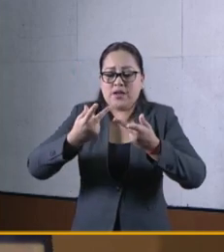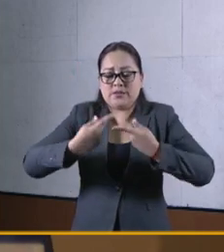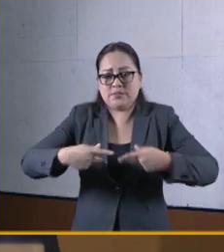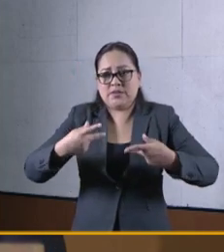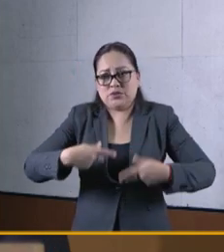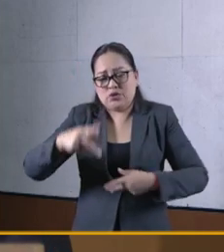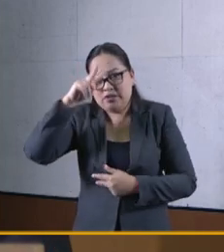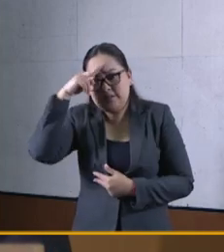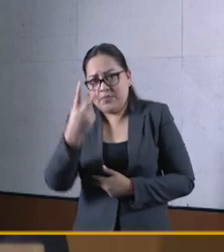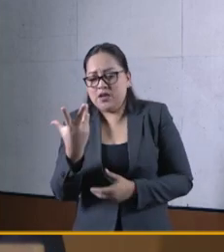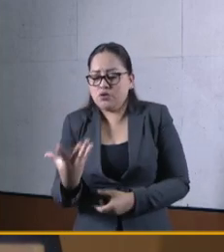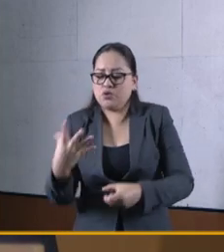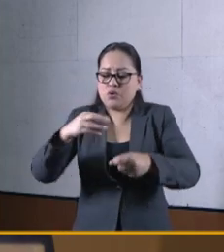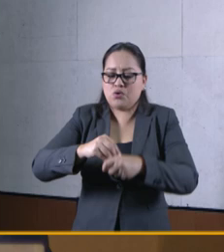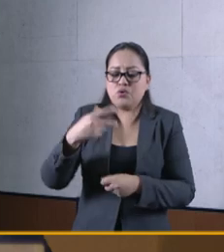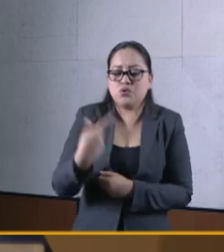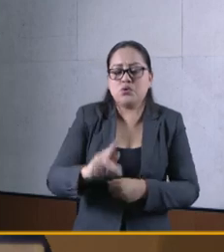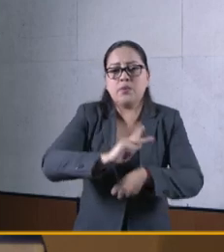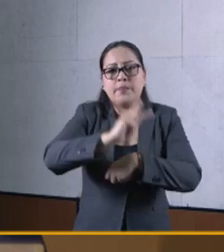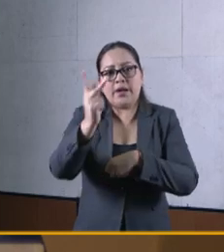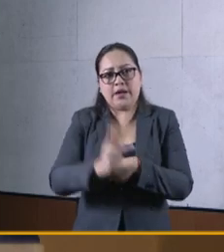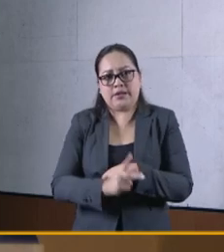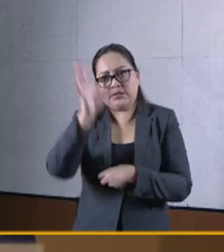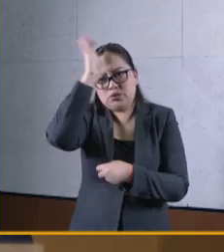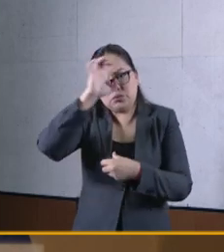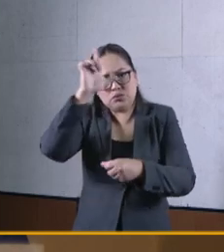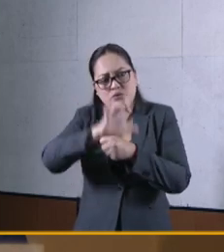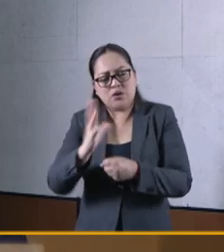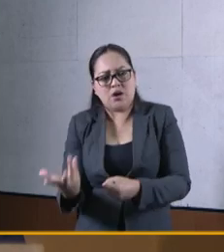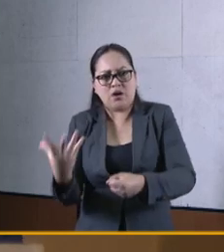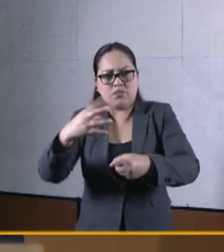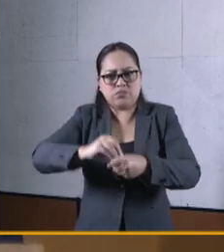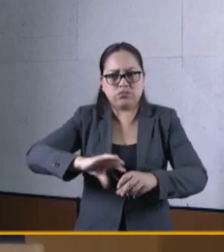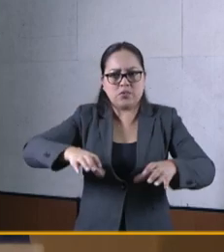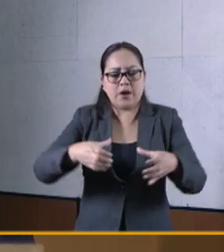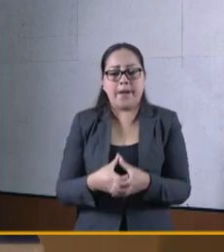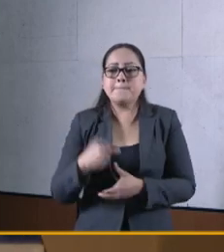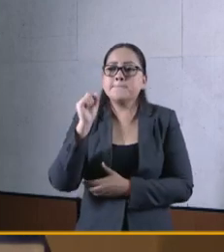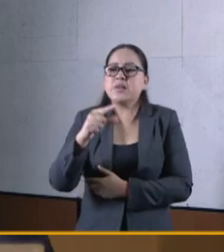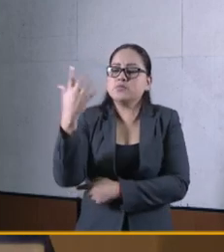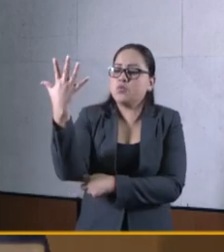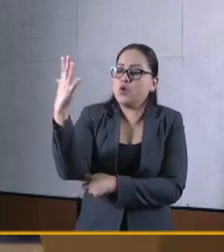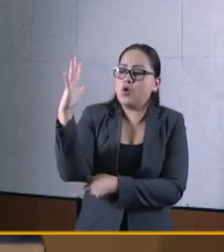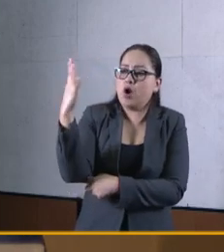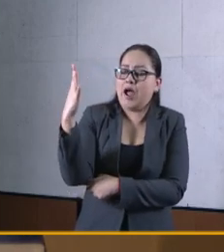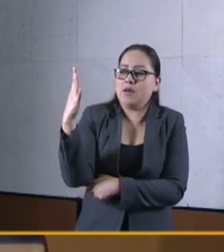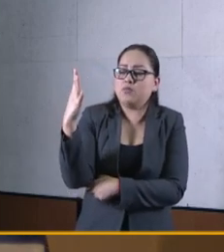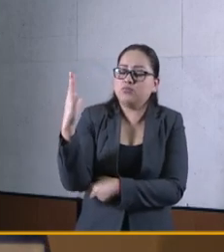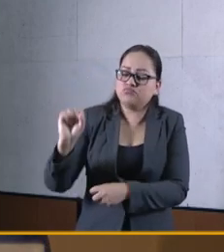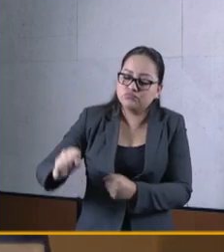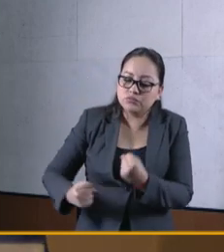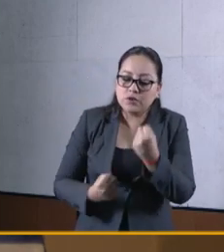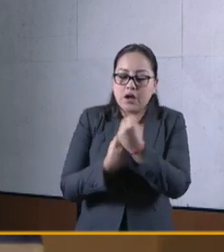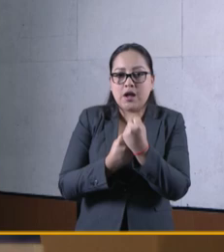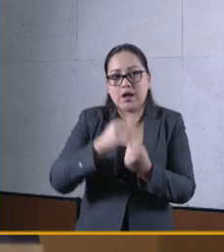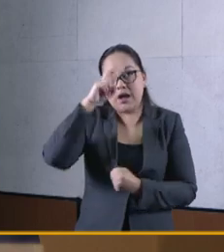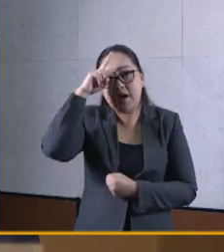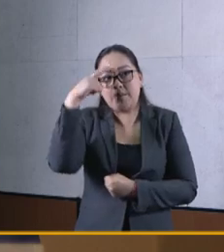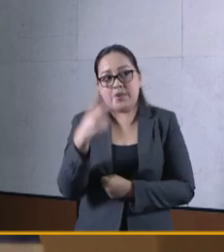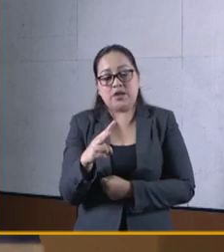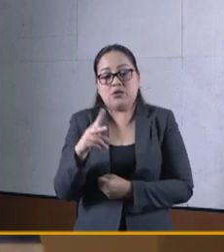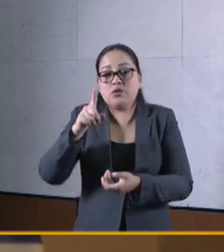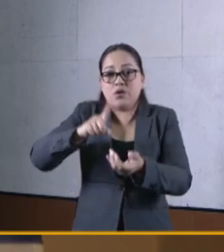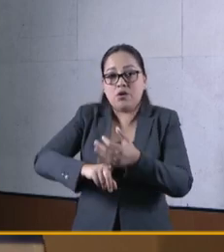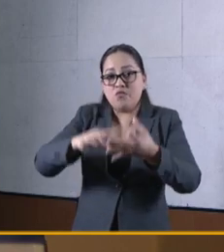que integran nuestra nación es el árbol también que ha desarrollado a méjico y que en sus